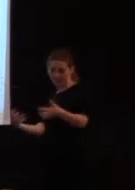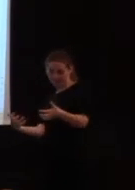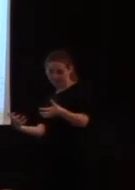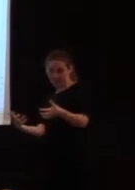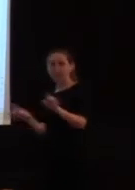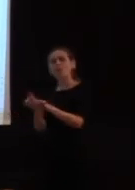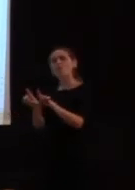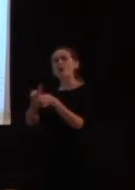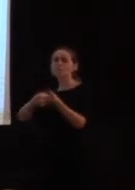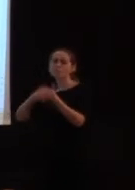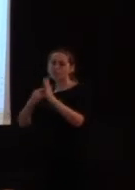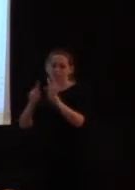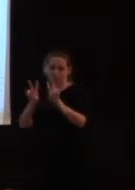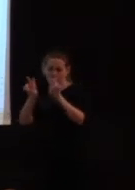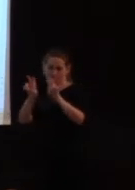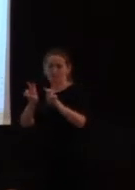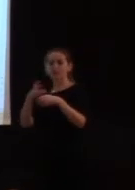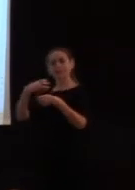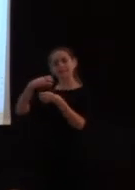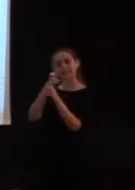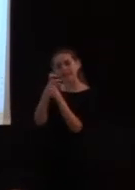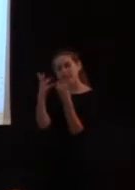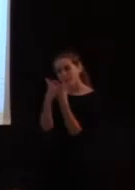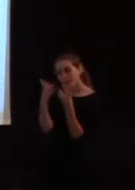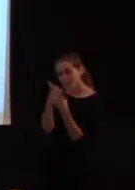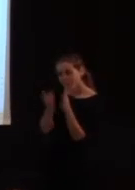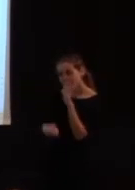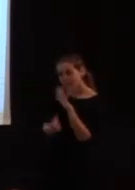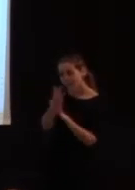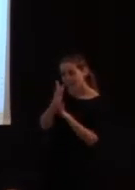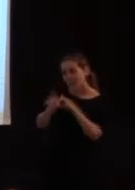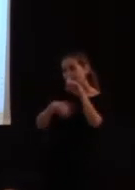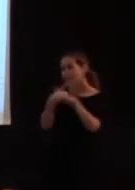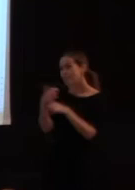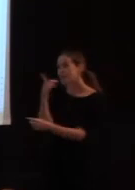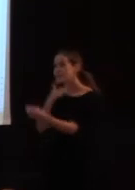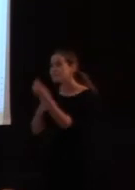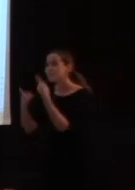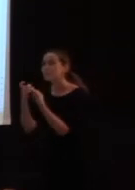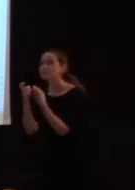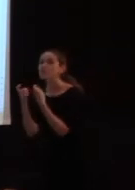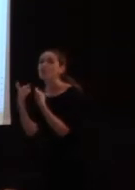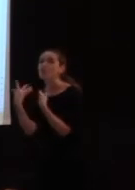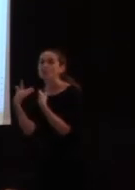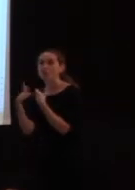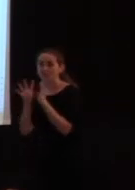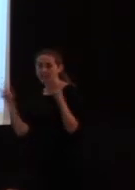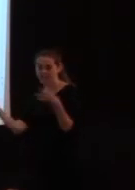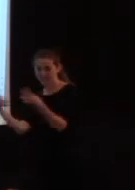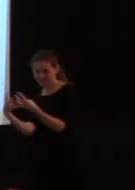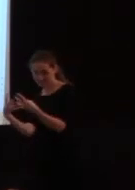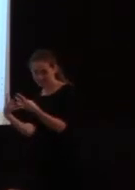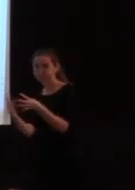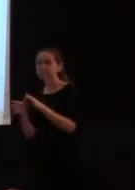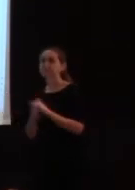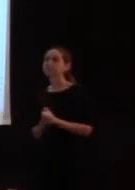chavales construyeron el caleidoscopio y buscaron información en la red. ¿Qué consistía en lo siguiente?